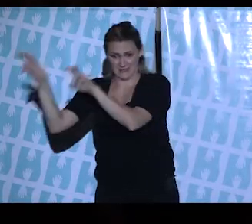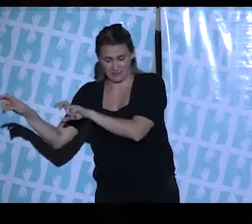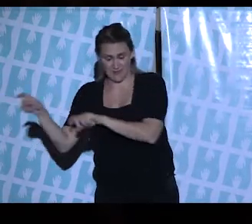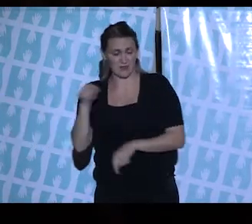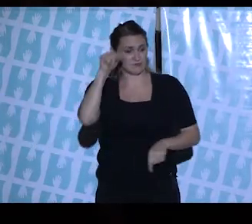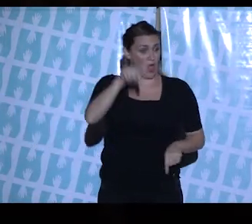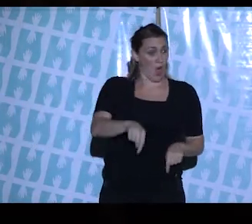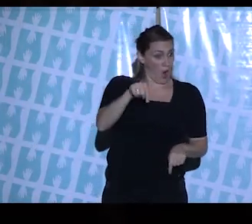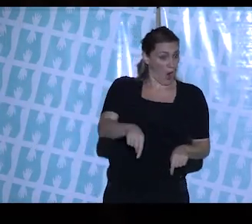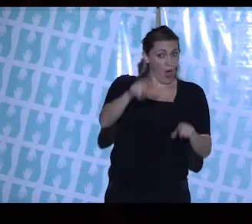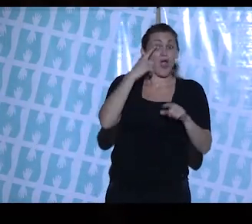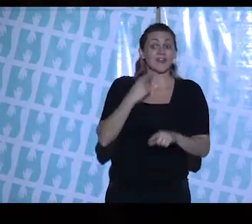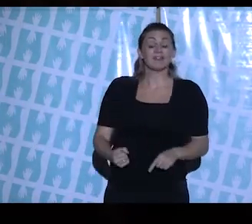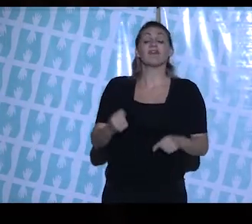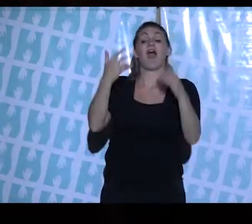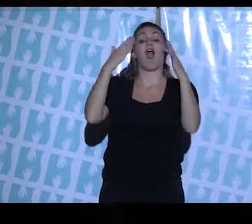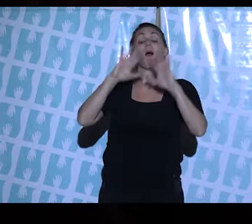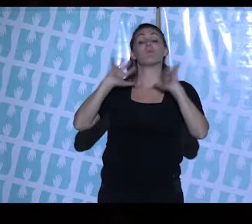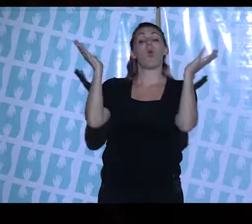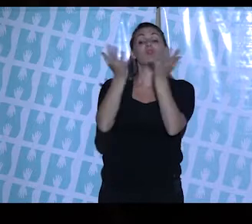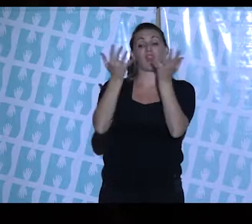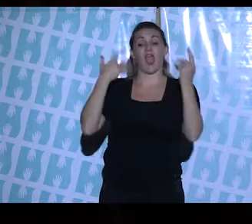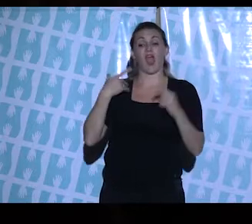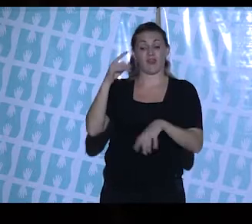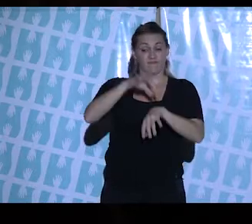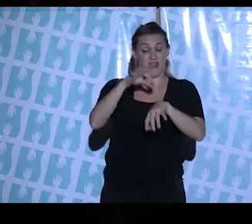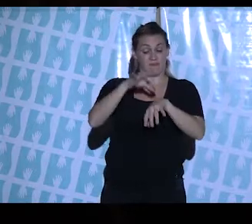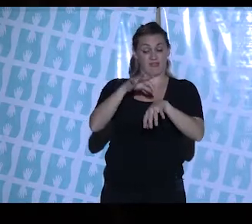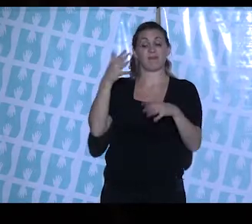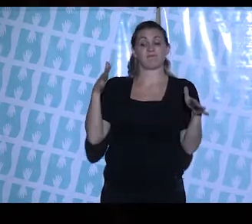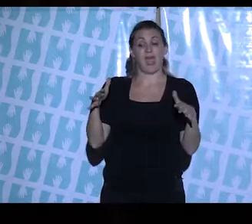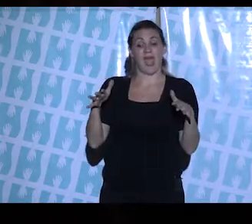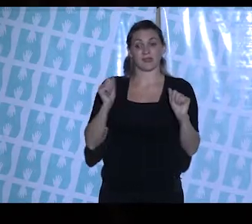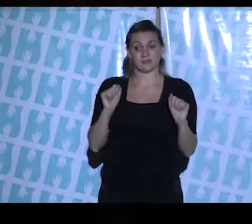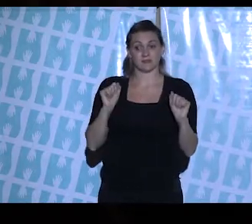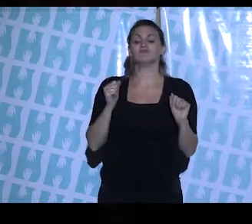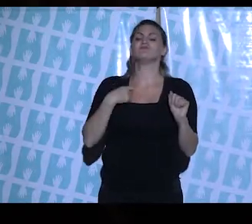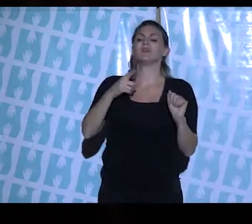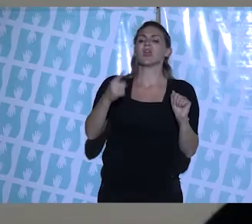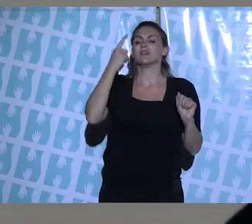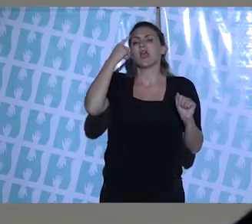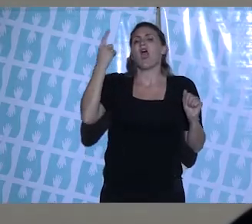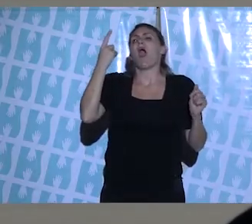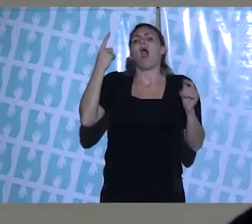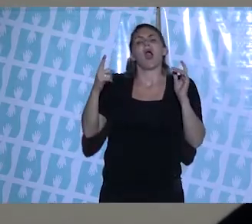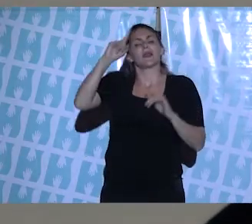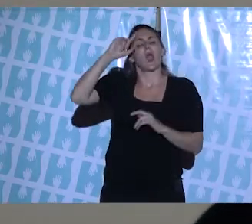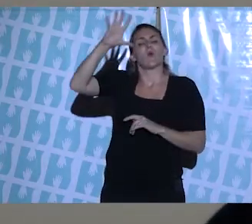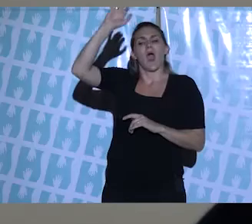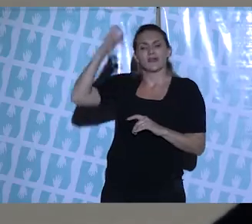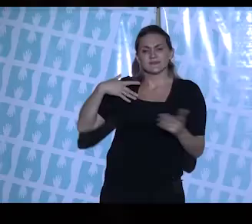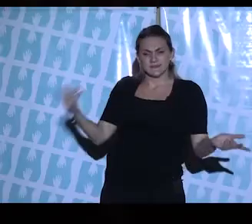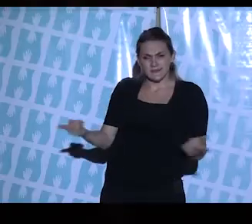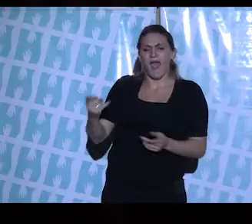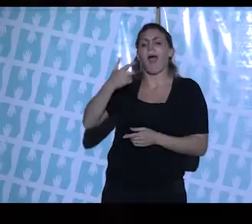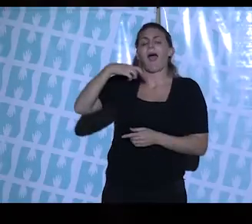hoy es el Día Mundial de la Enfermedad de Parkinson y se conmemora el natalicio, o sea, el nacimiento de James Parkinson, que